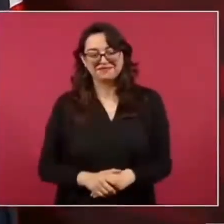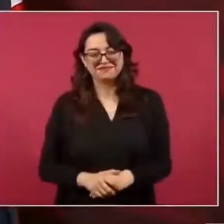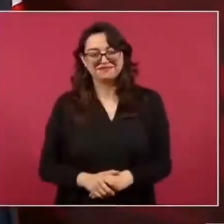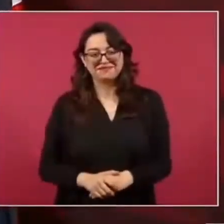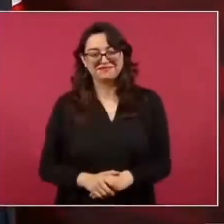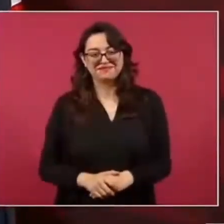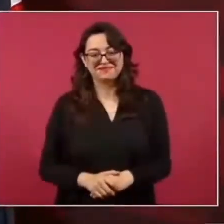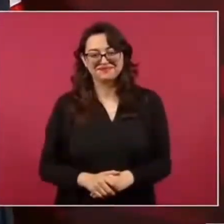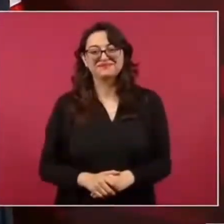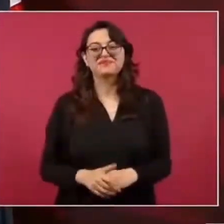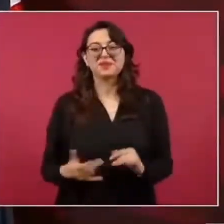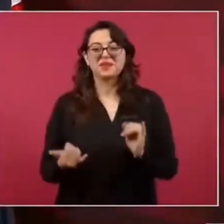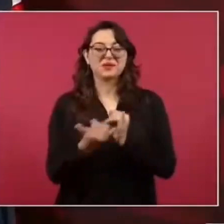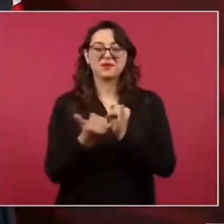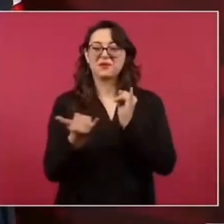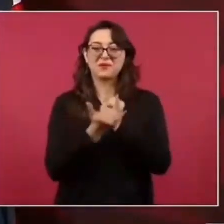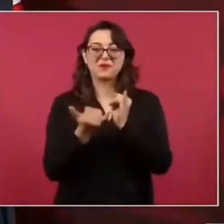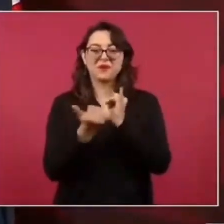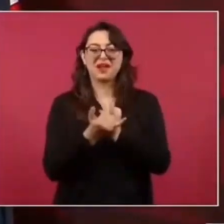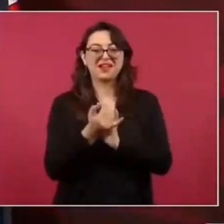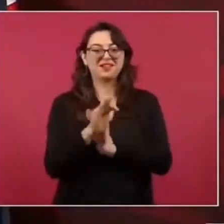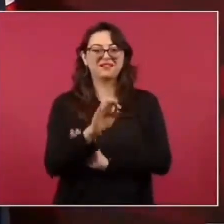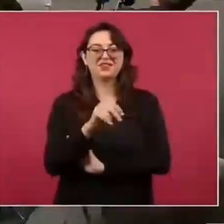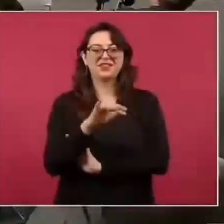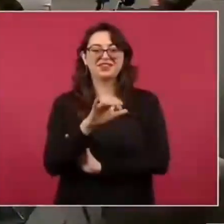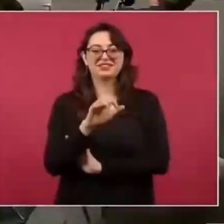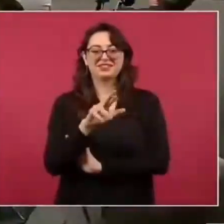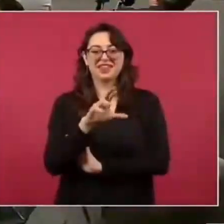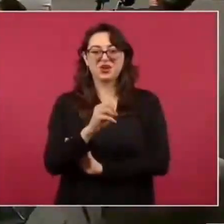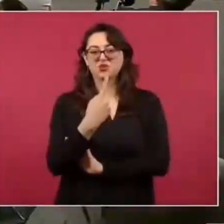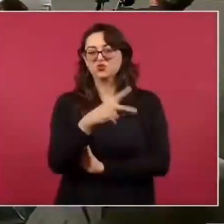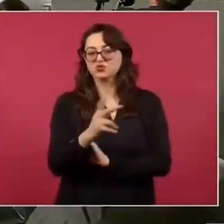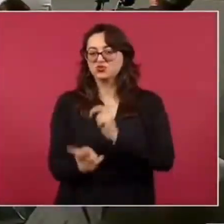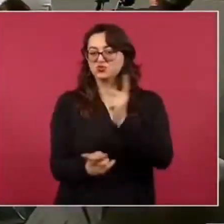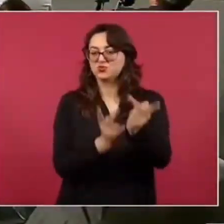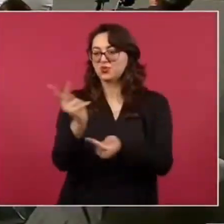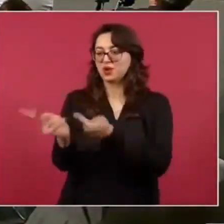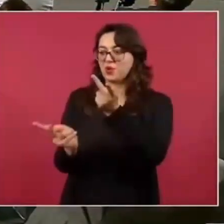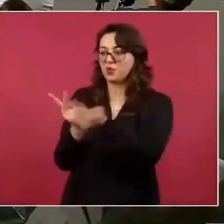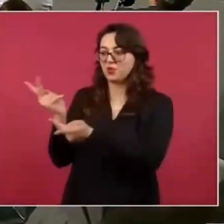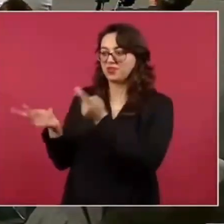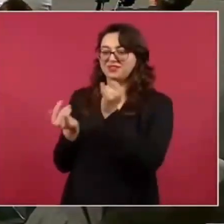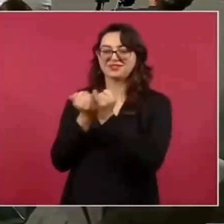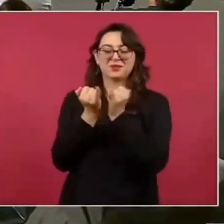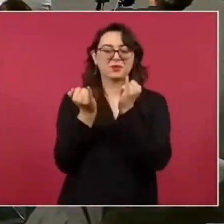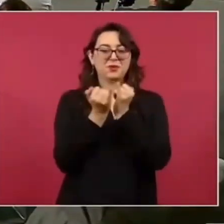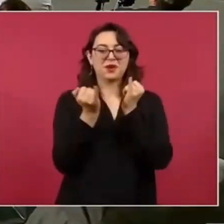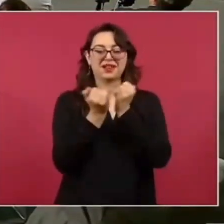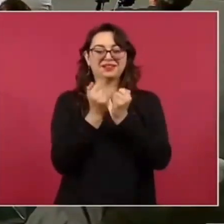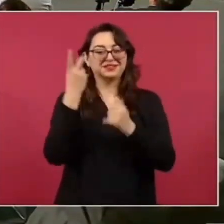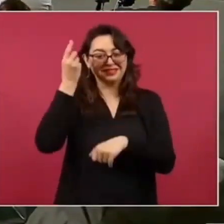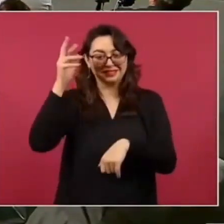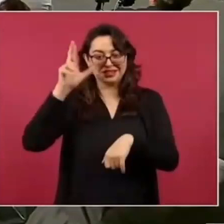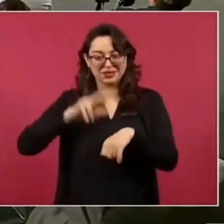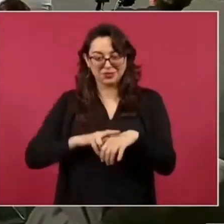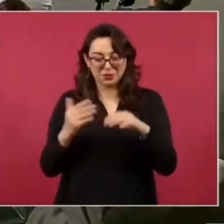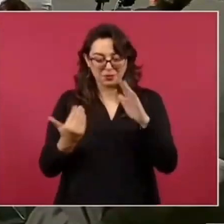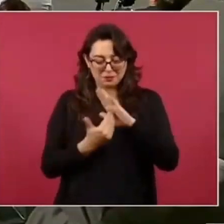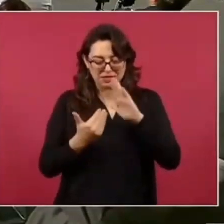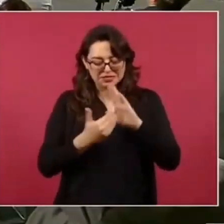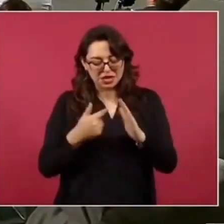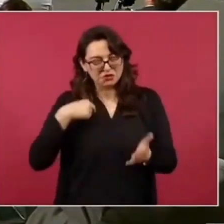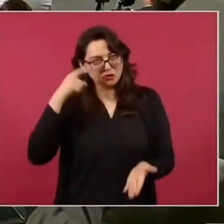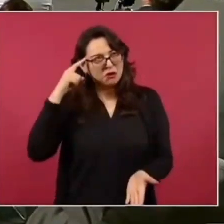Está como las encuestas que hace el financiero, que las hace el director ahí en el escritorio.